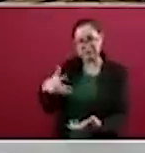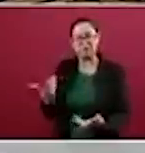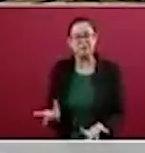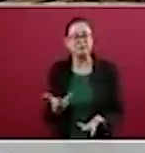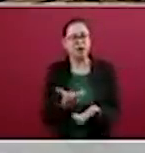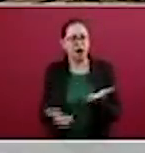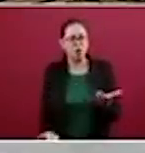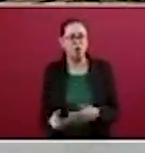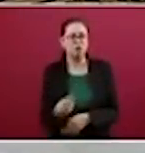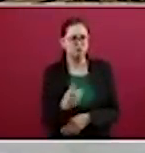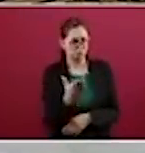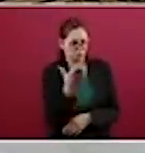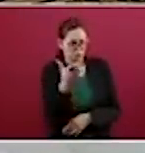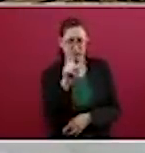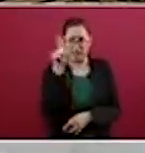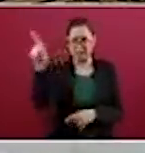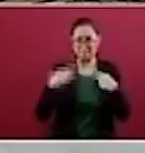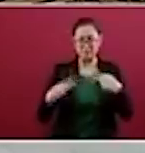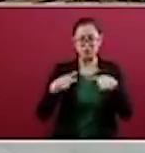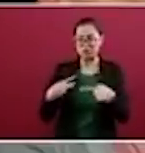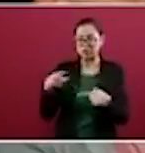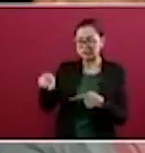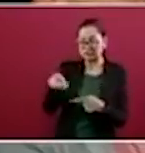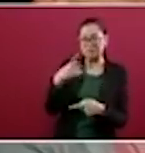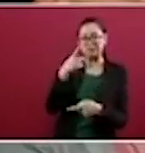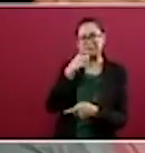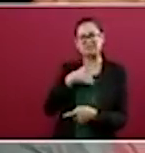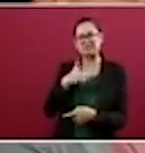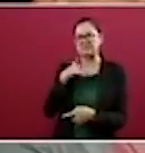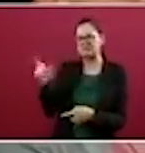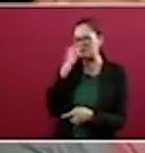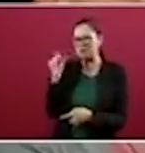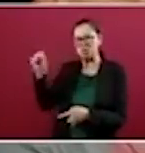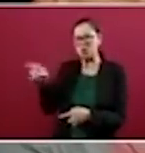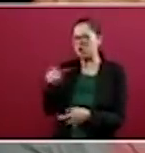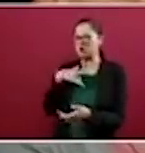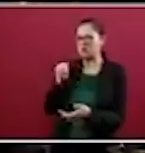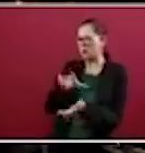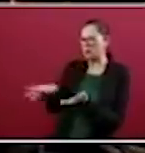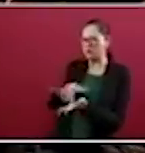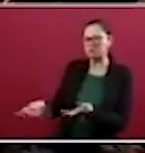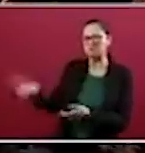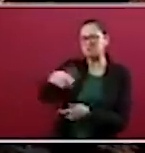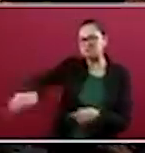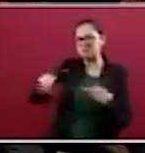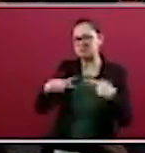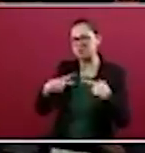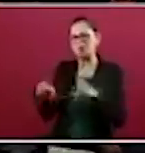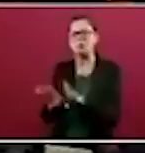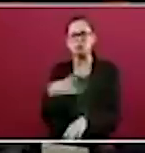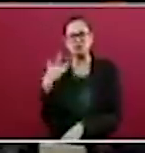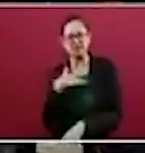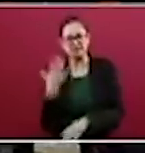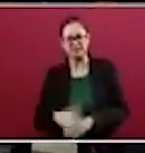apoyan a este personaje y que no apoyan a Maduro? ¿Puede cambiar México su postura respecto a Venezuela? Gracias. Bueno,